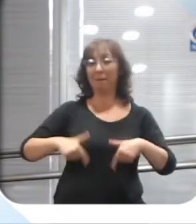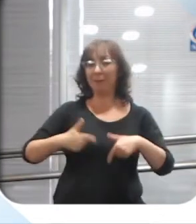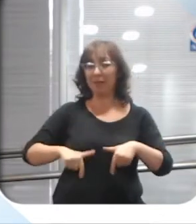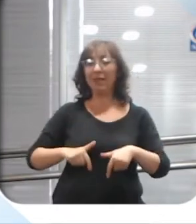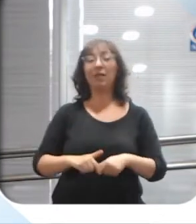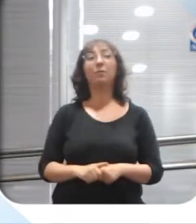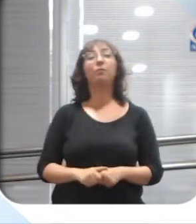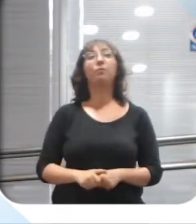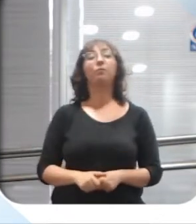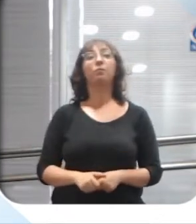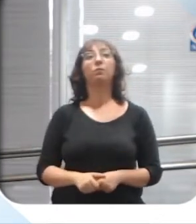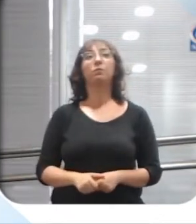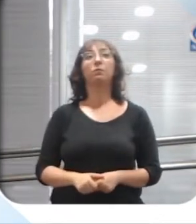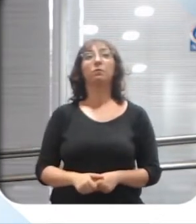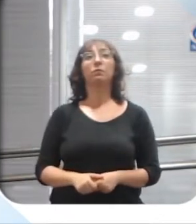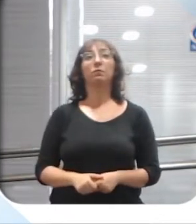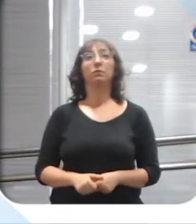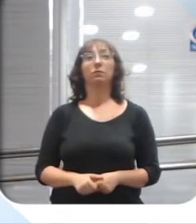lo que hace es